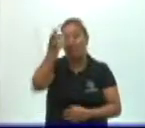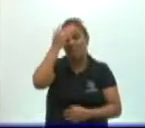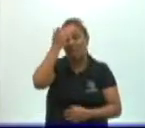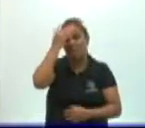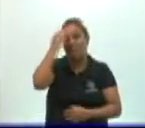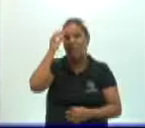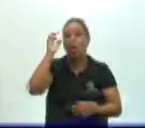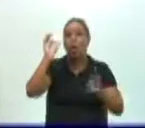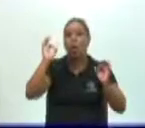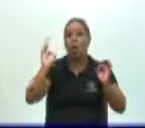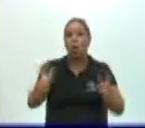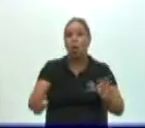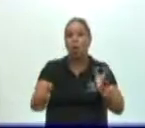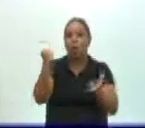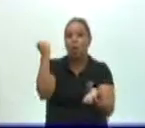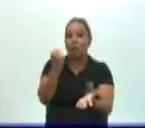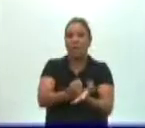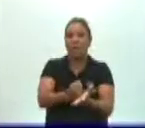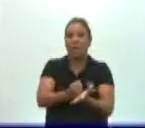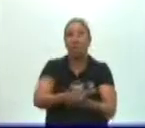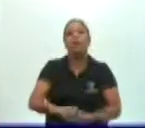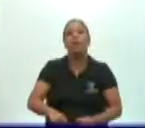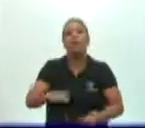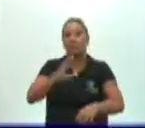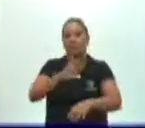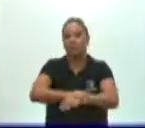de Reino Unido.